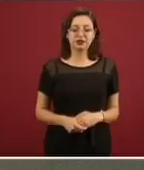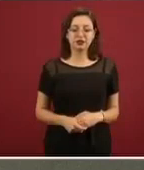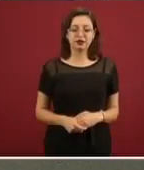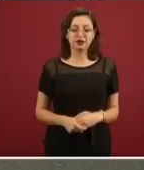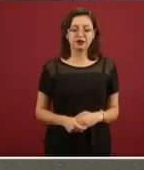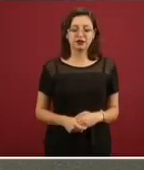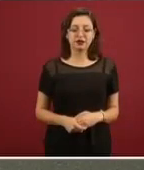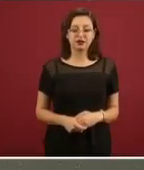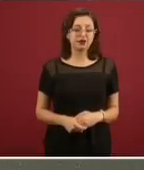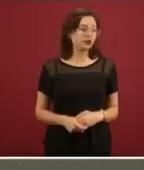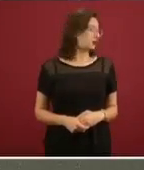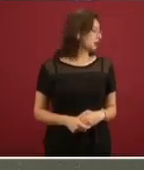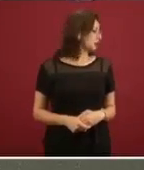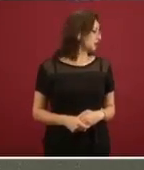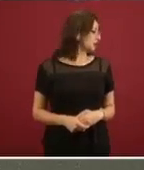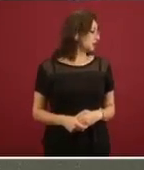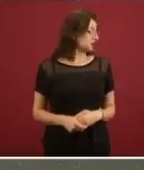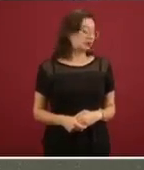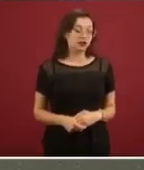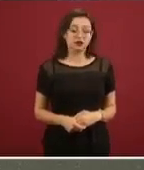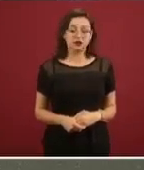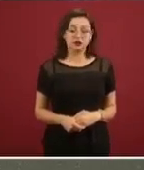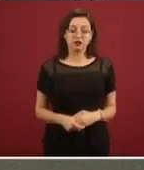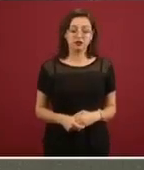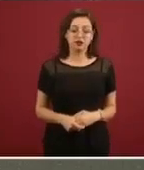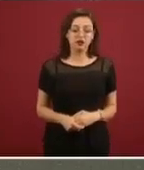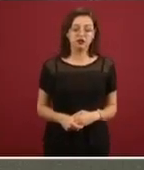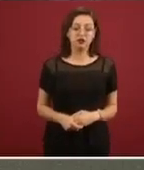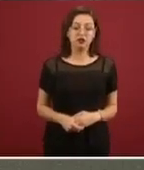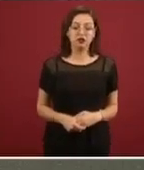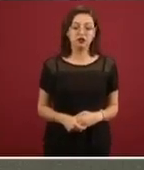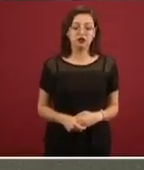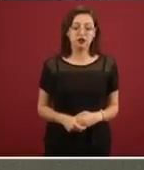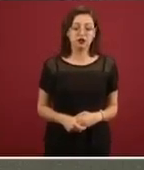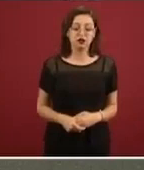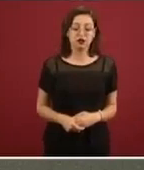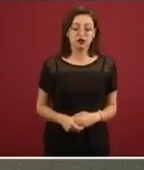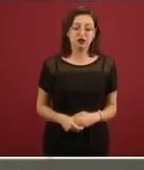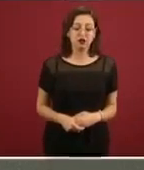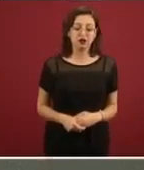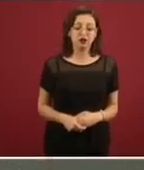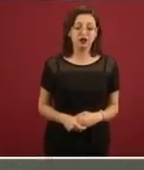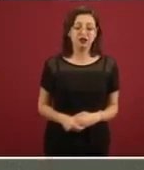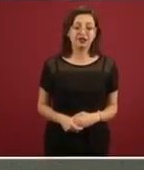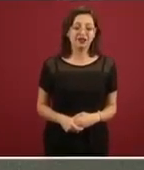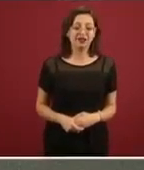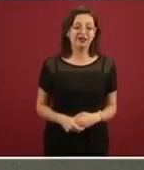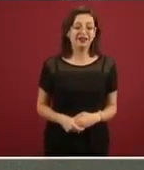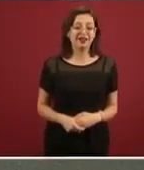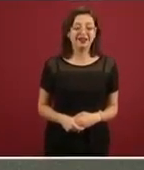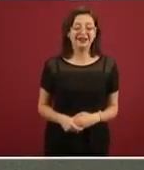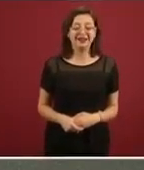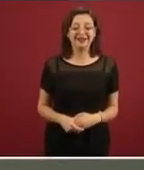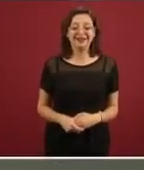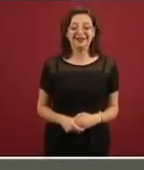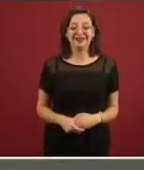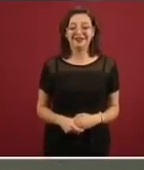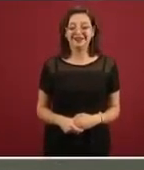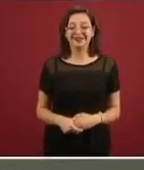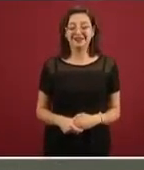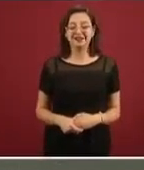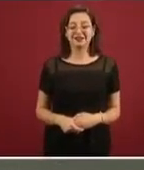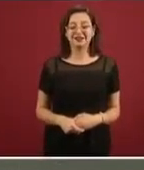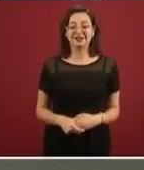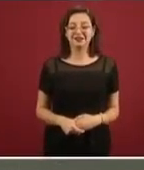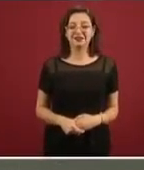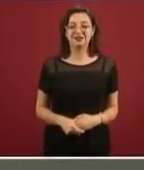Gracias. Ayer me escucha, buenas noches. Y usted quedó pendiente porque está Doctor, el colega. buenas noches. Mañana empezamos con usted.